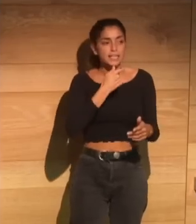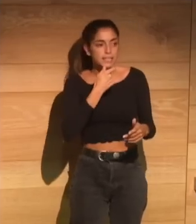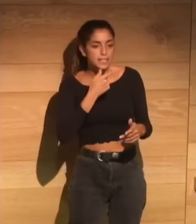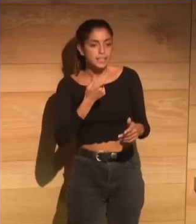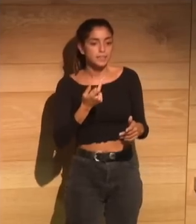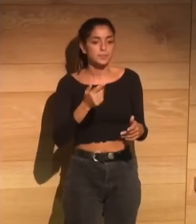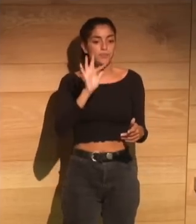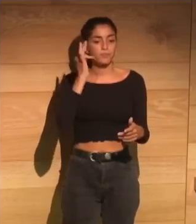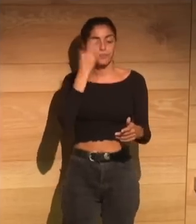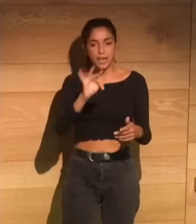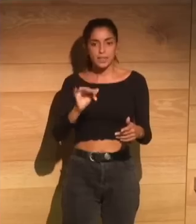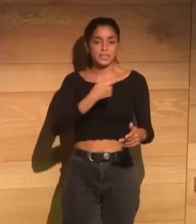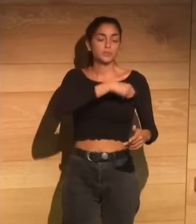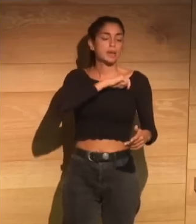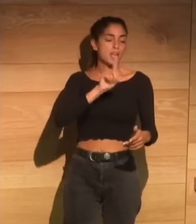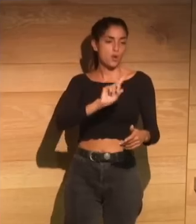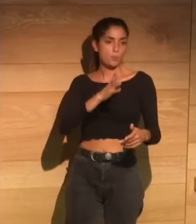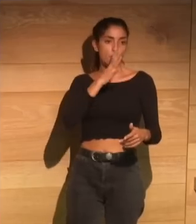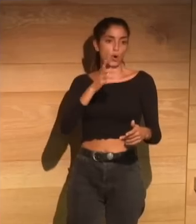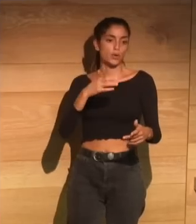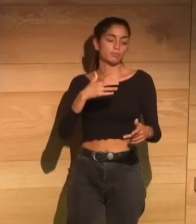dicho países civilizados, en aquella época no.